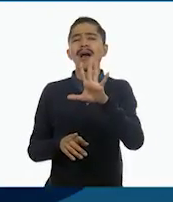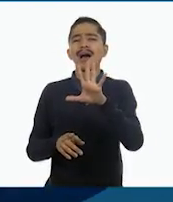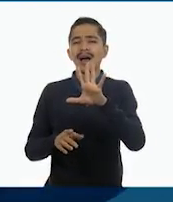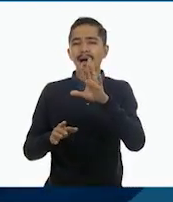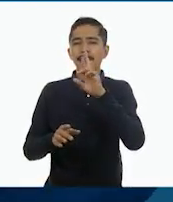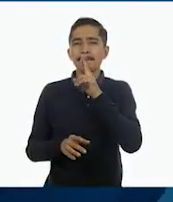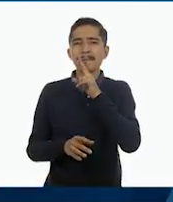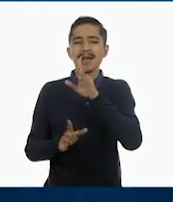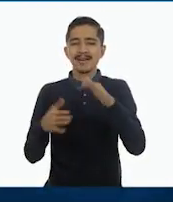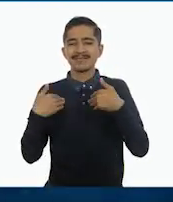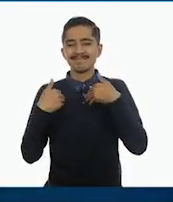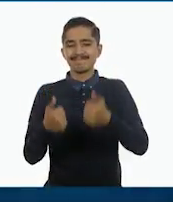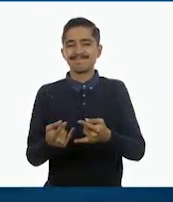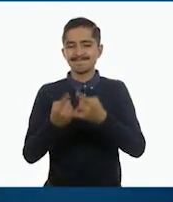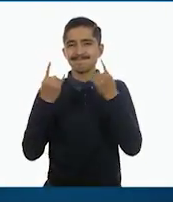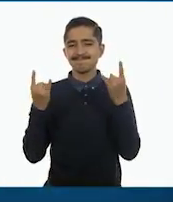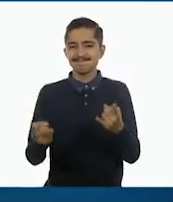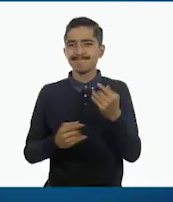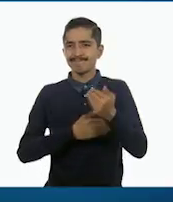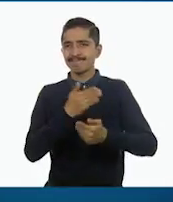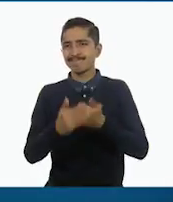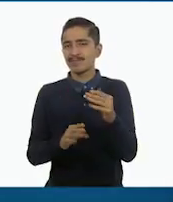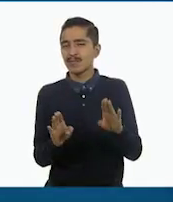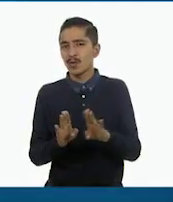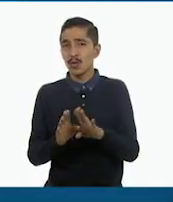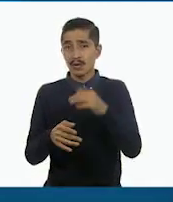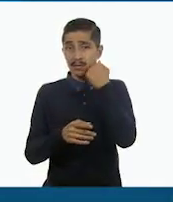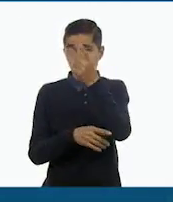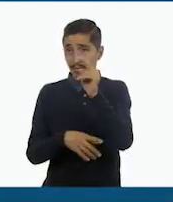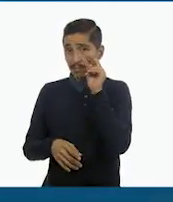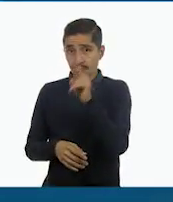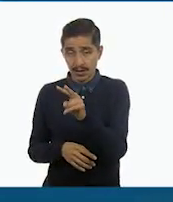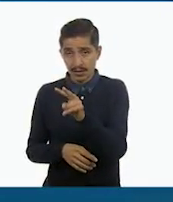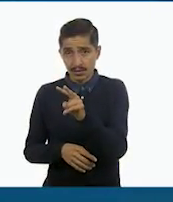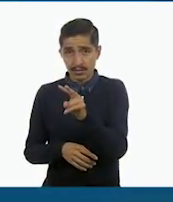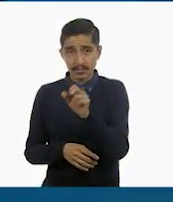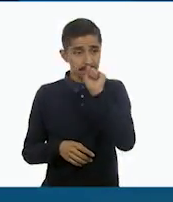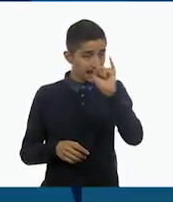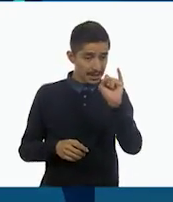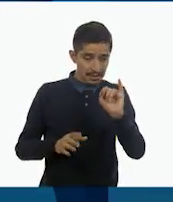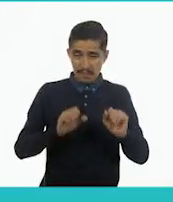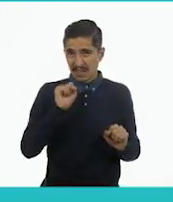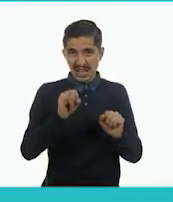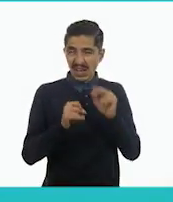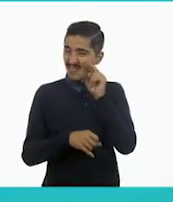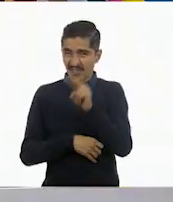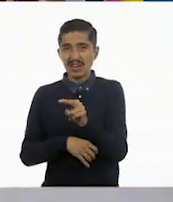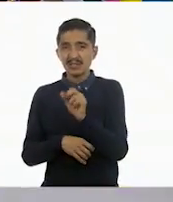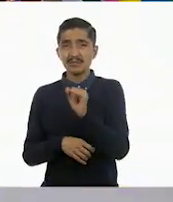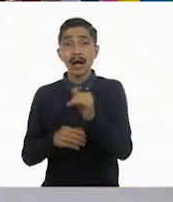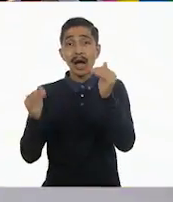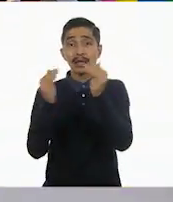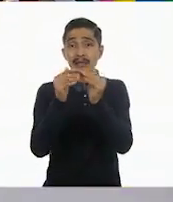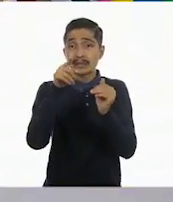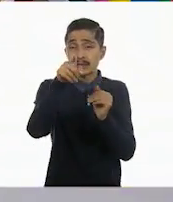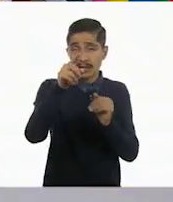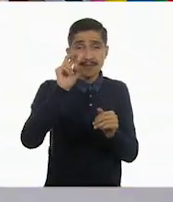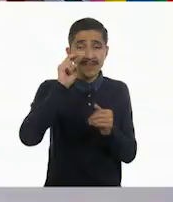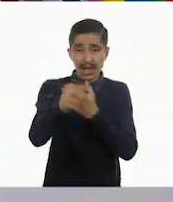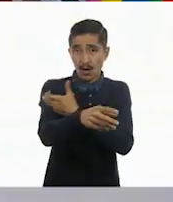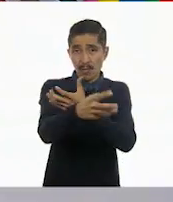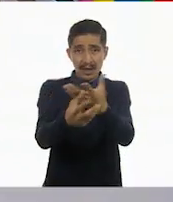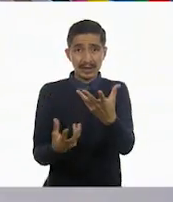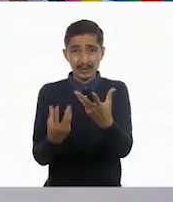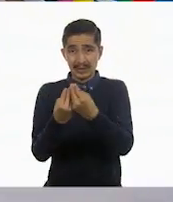mejor este suceso histórico. ¿Lo quieren ver? Claro que sí, Juan Carlos. Vamos a verlo. Y ustedes en casa también